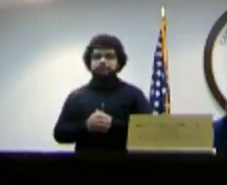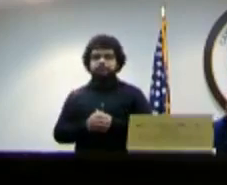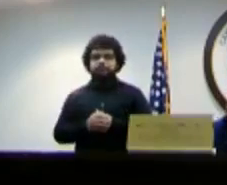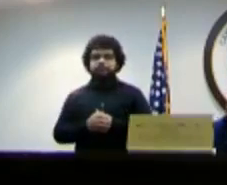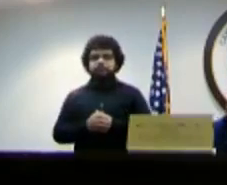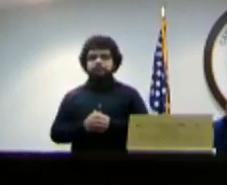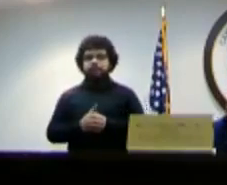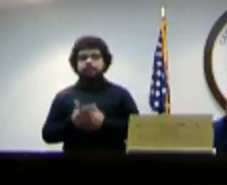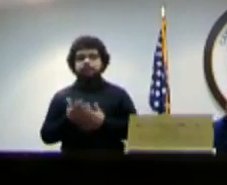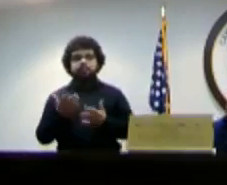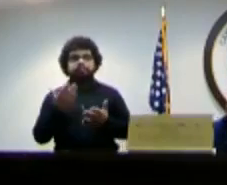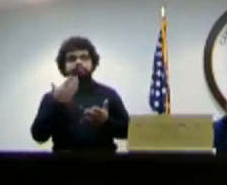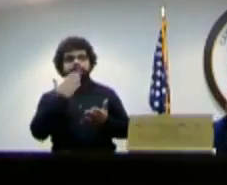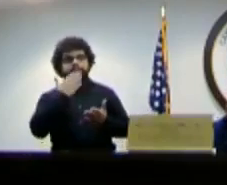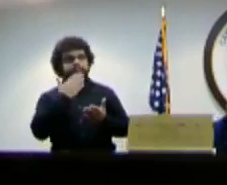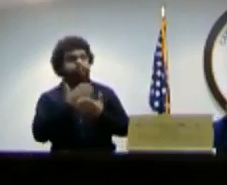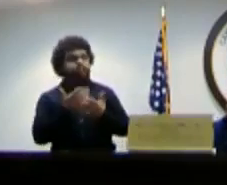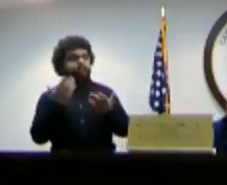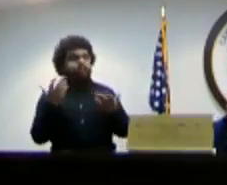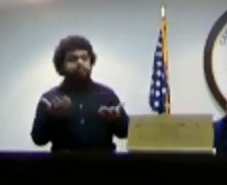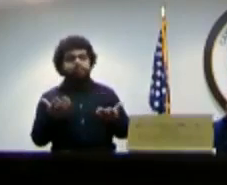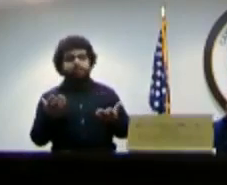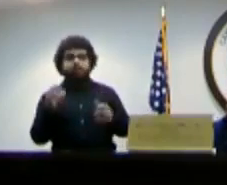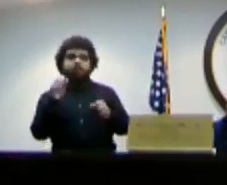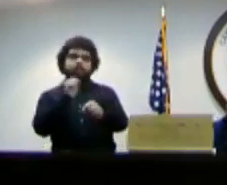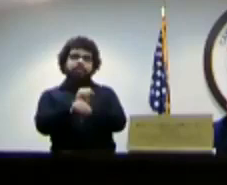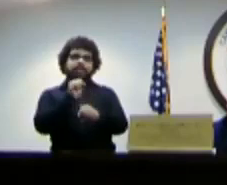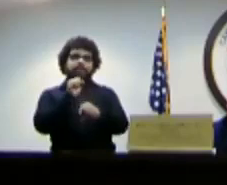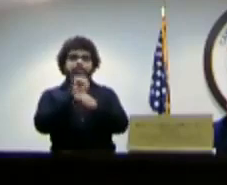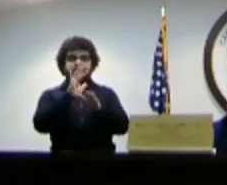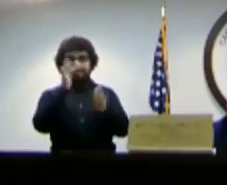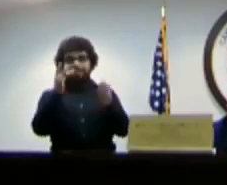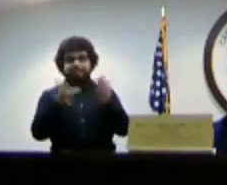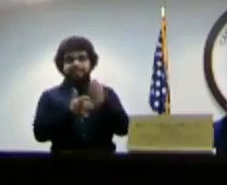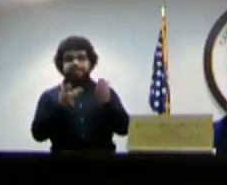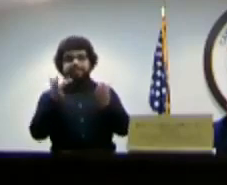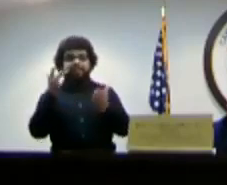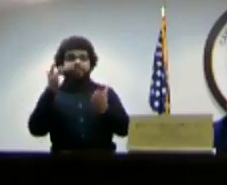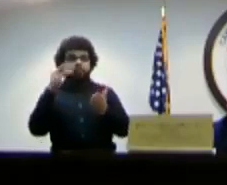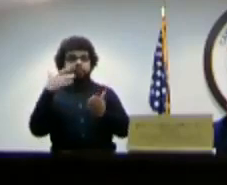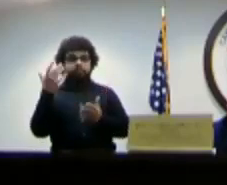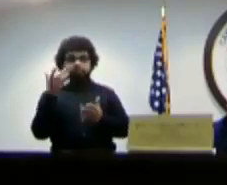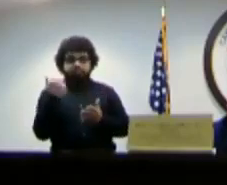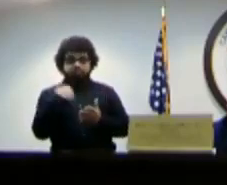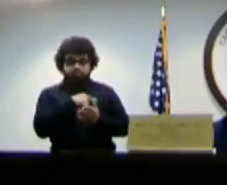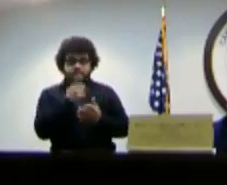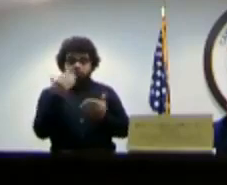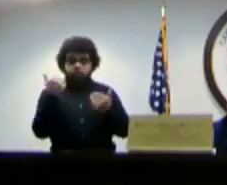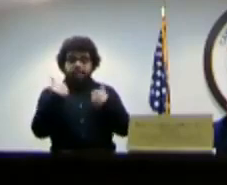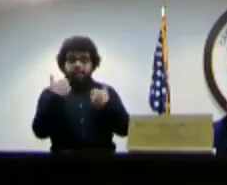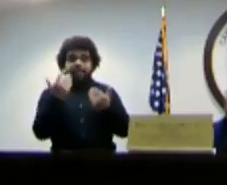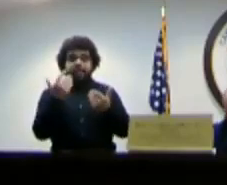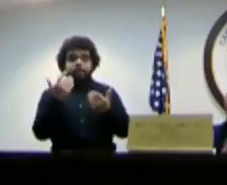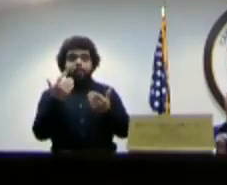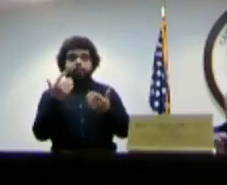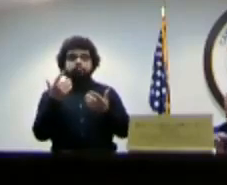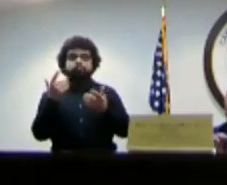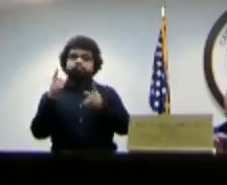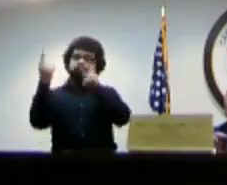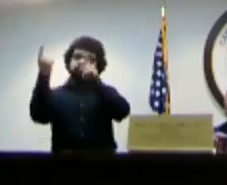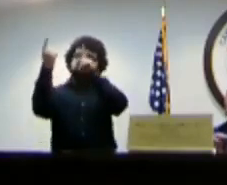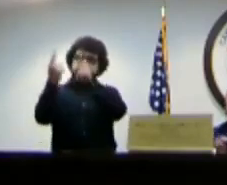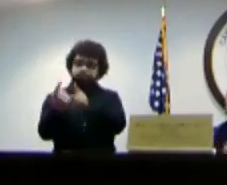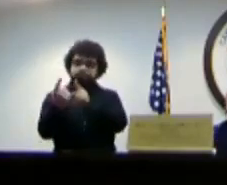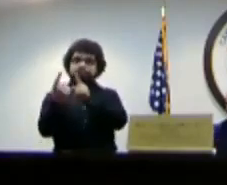Bueno, los trabajos técnicos en las centrales, nosotros tenemos presencia con ellos cuando están haciendo el